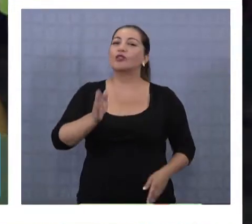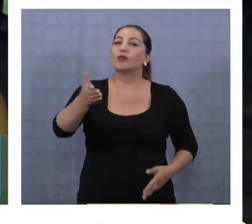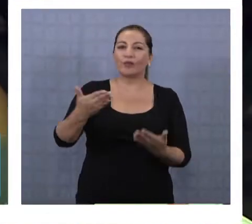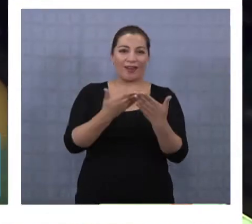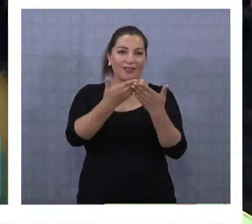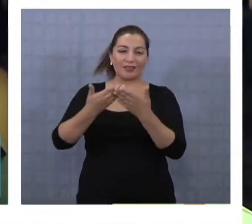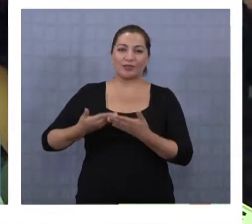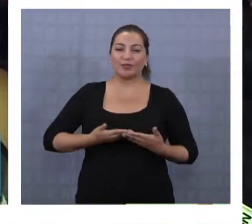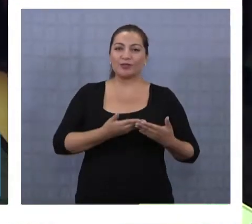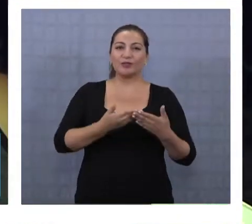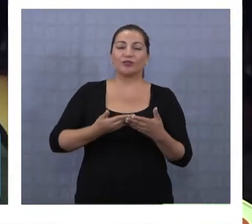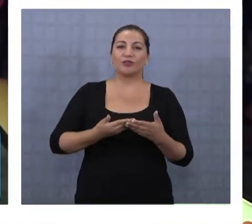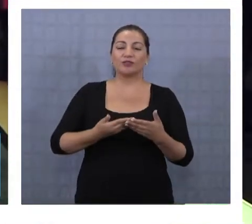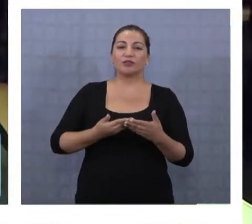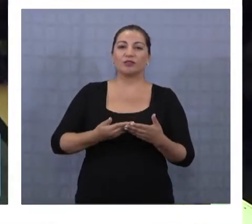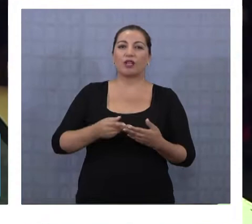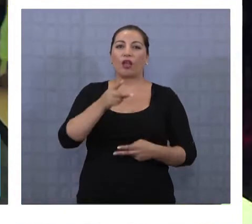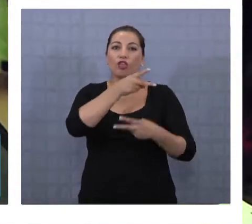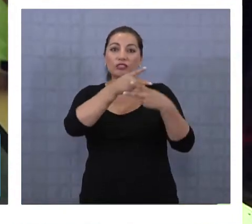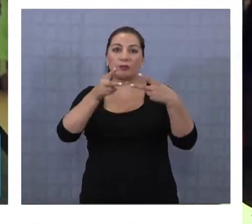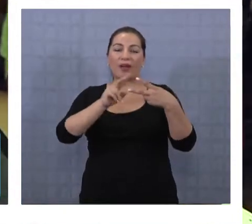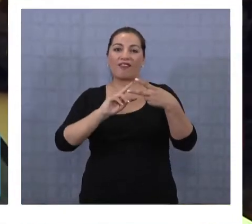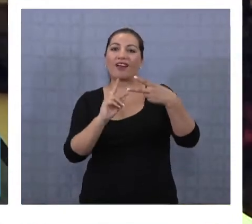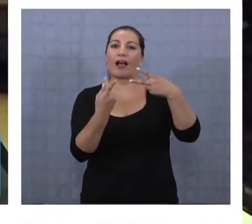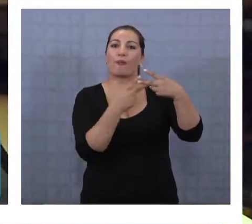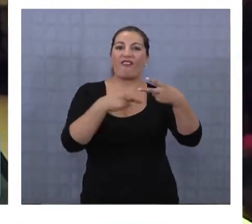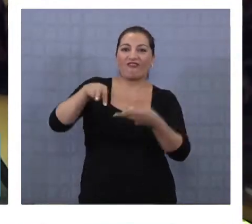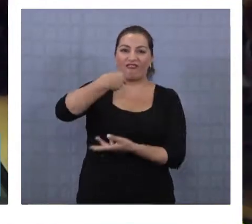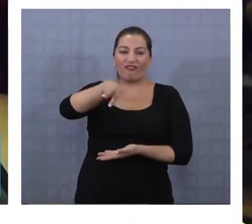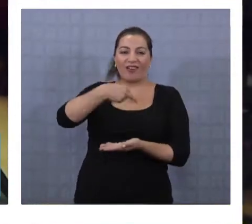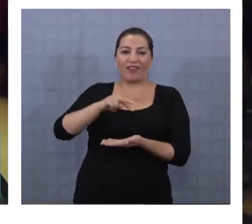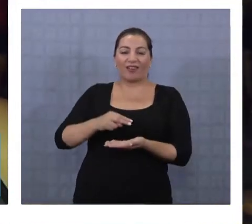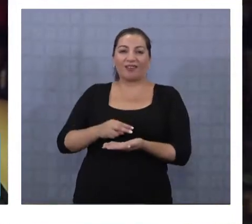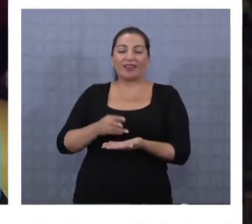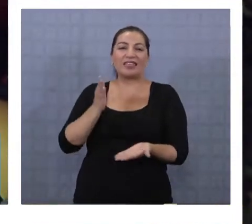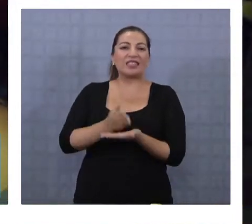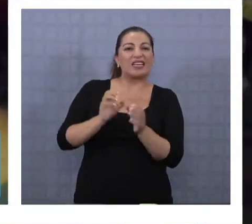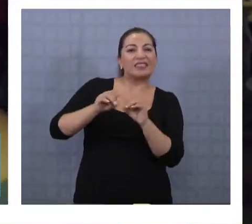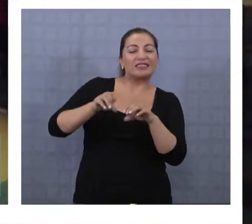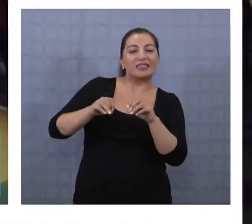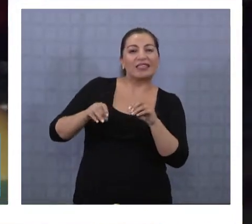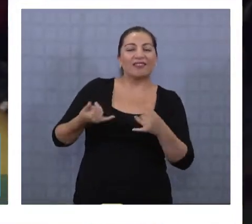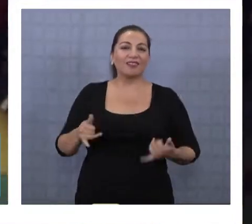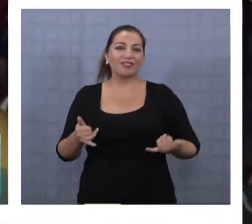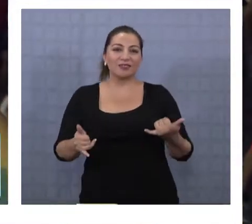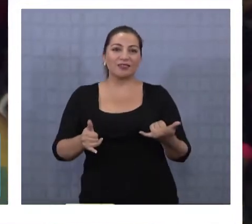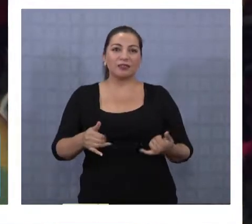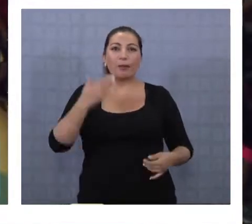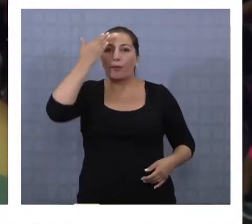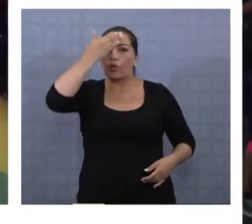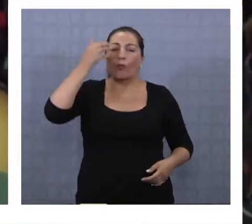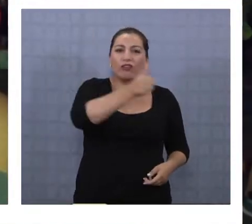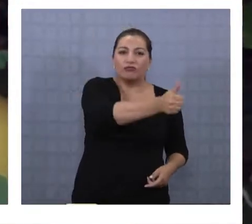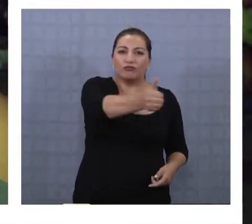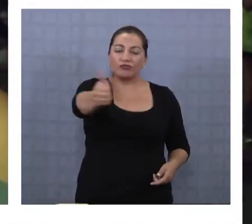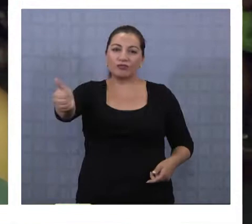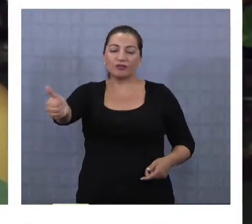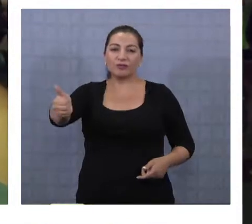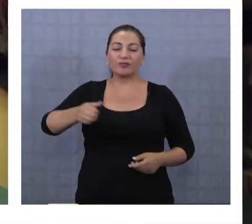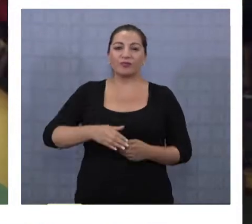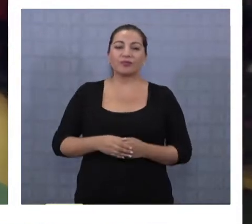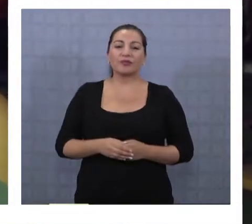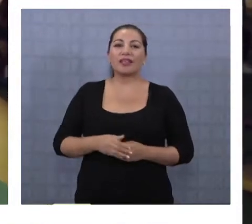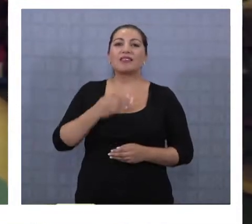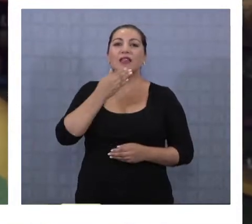estudiando, nos cambia la rutina cada dos semanas, hace la clase entretenida, se preocupa de todos. Y